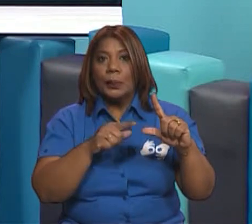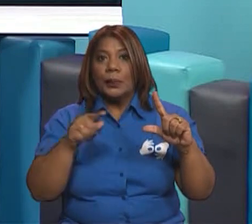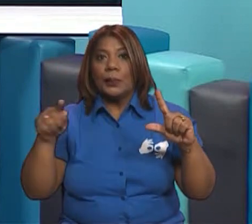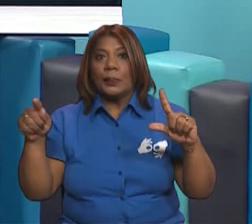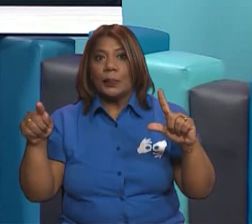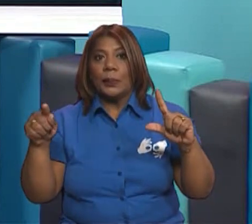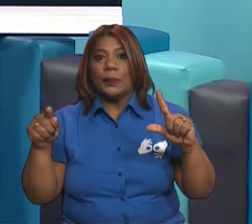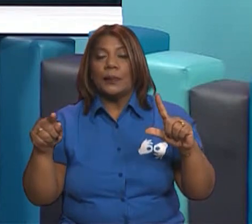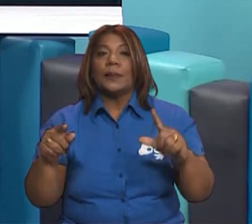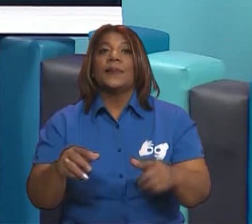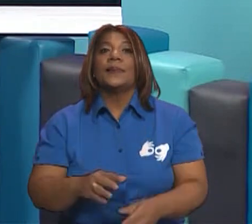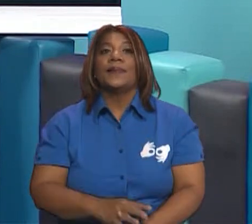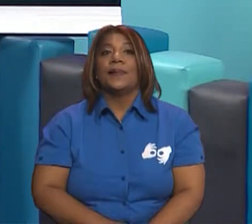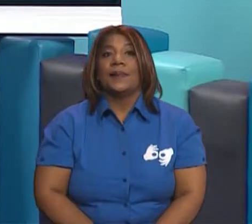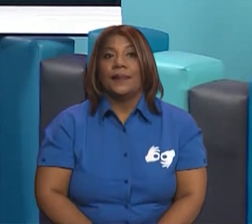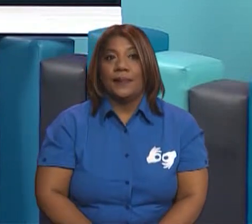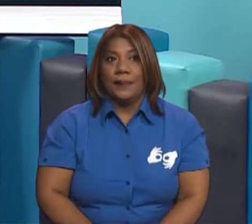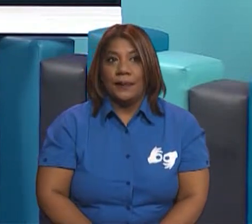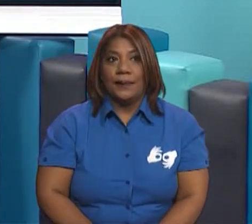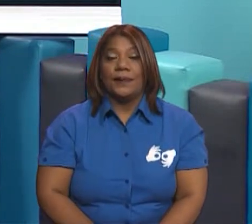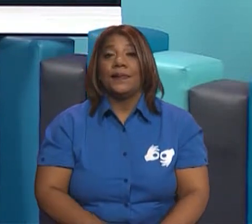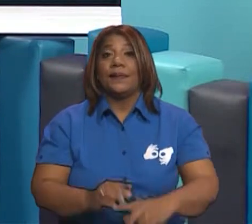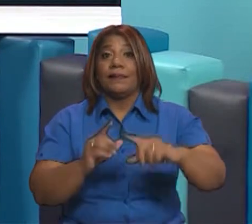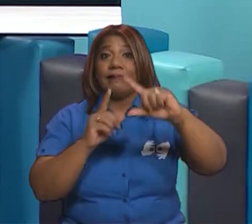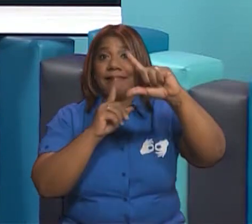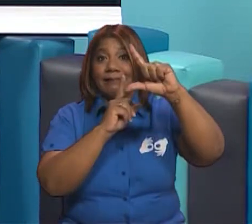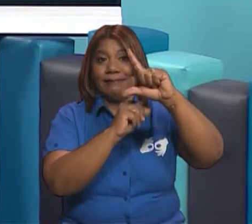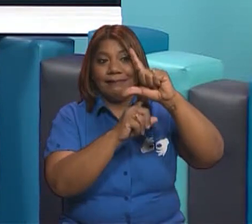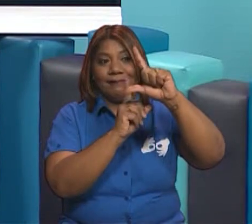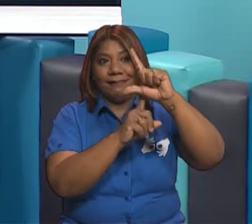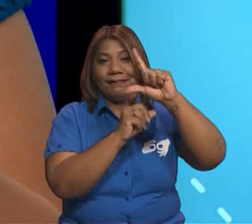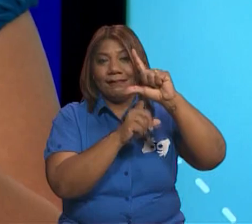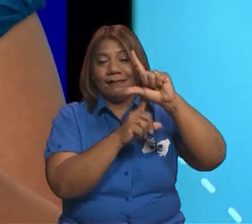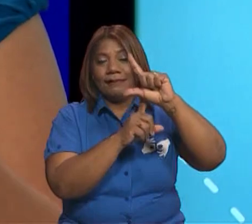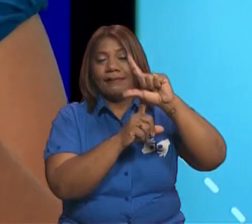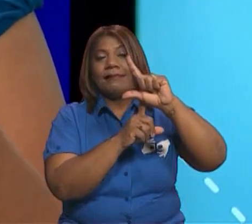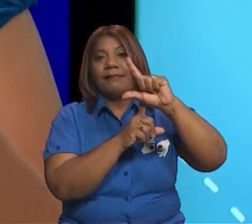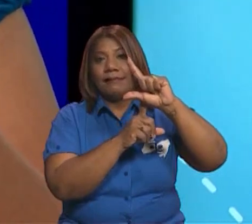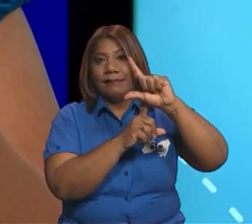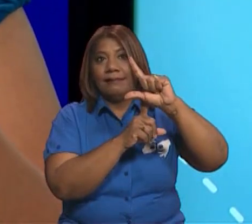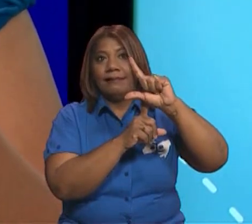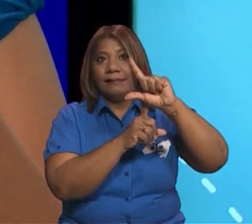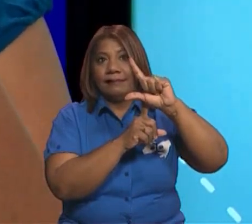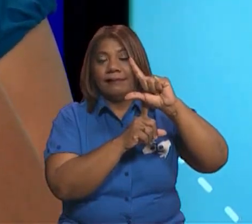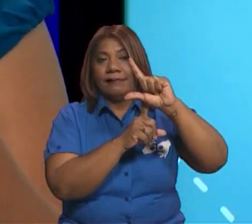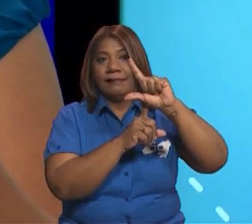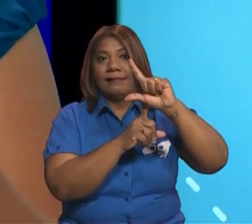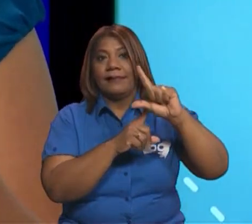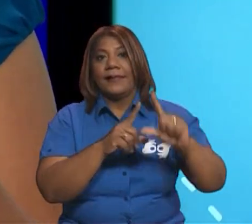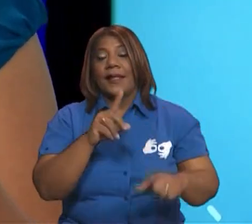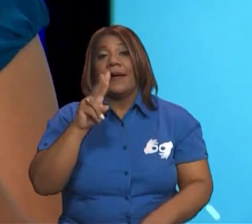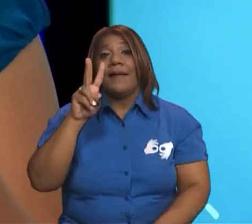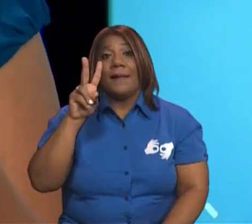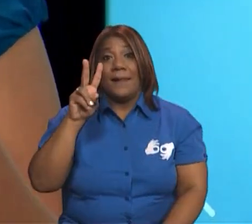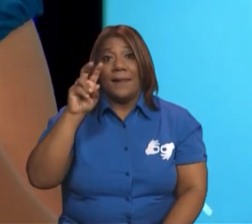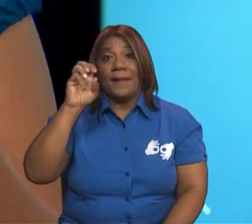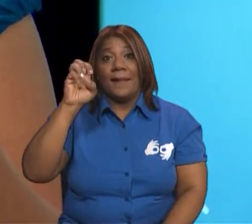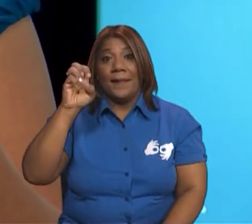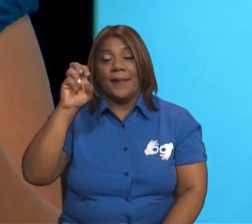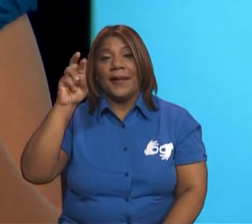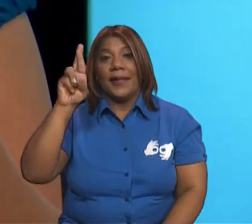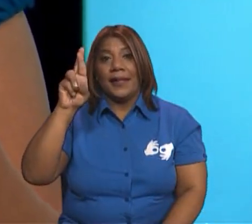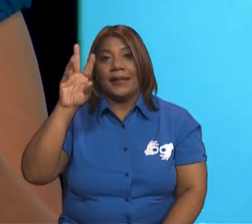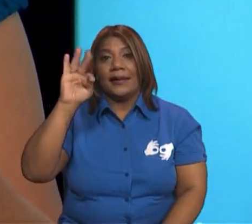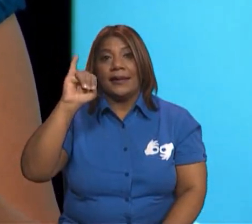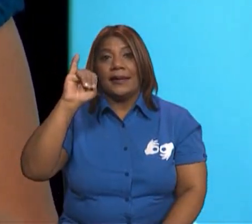Entonces tenemos el vértice que es el punto donde se unen los dos rayos que se llaman lado